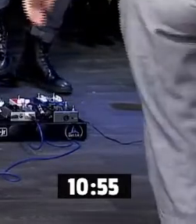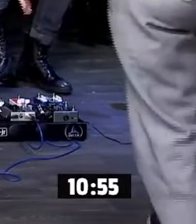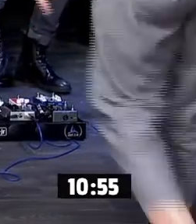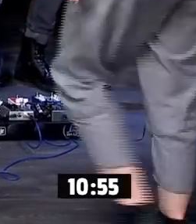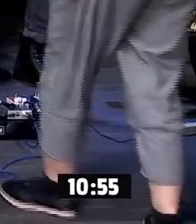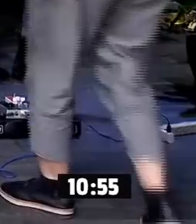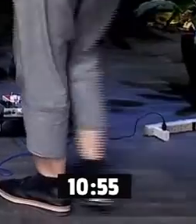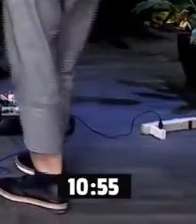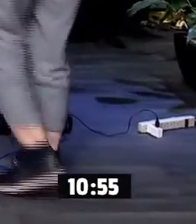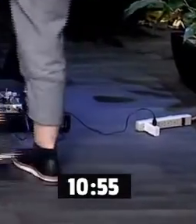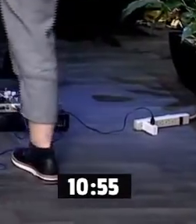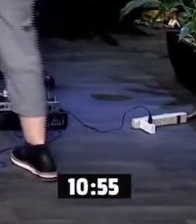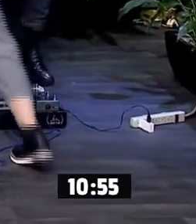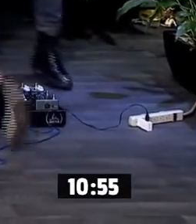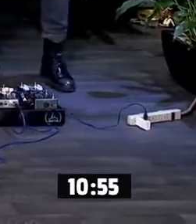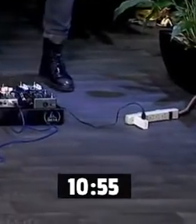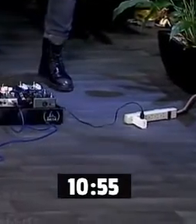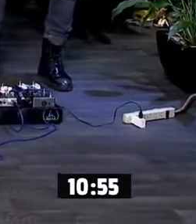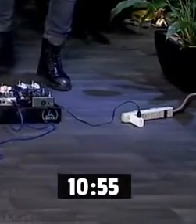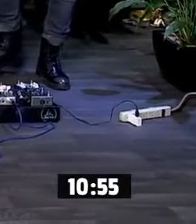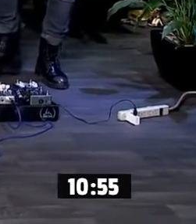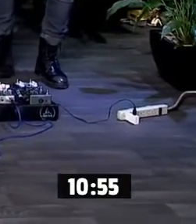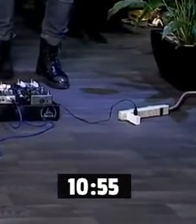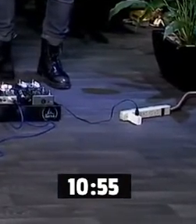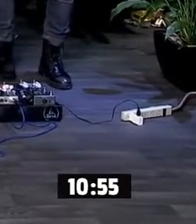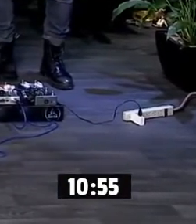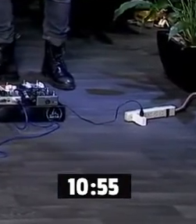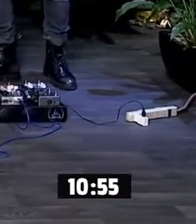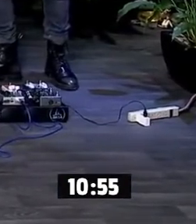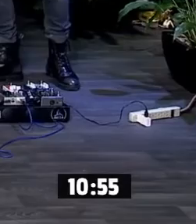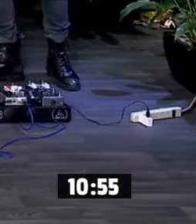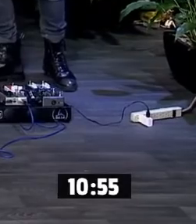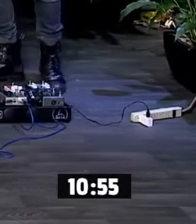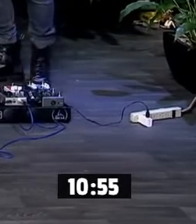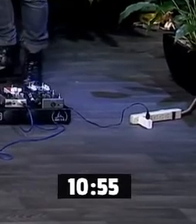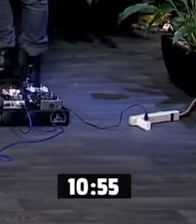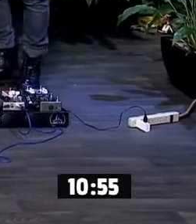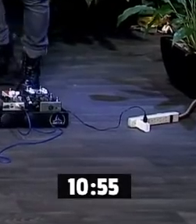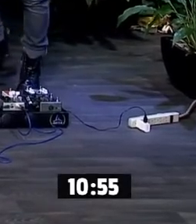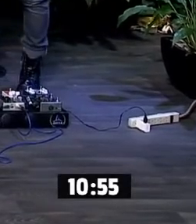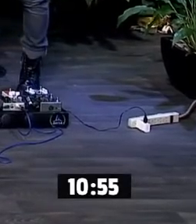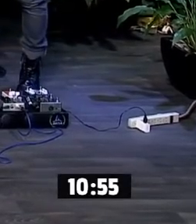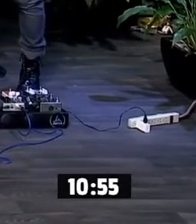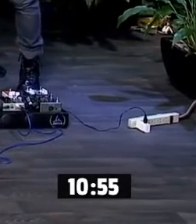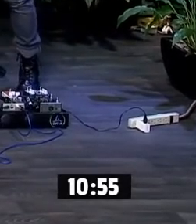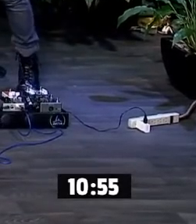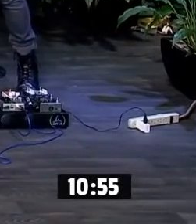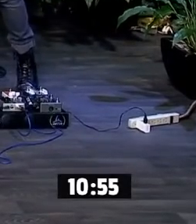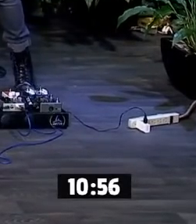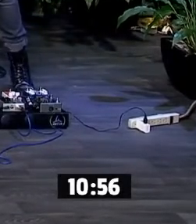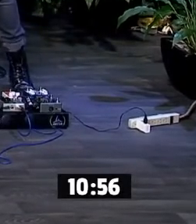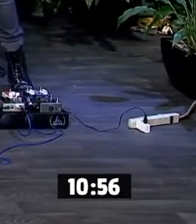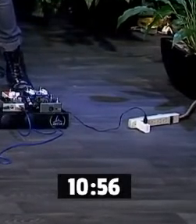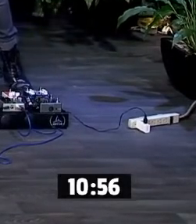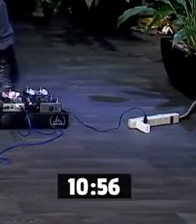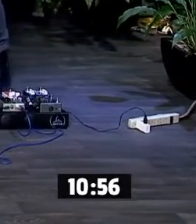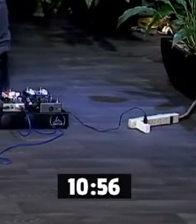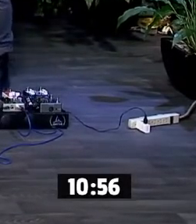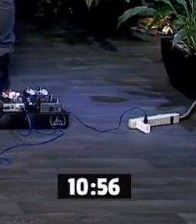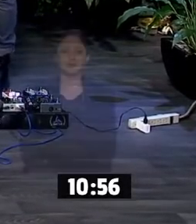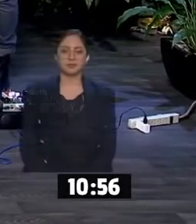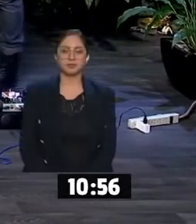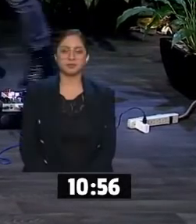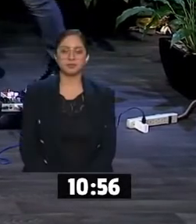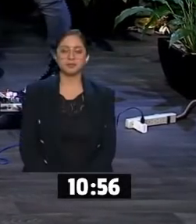¡Qué prendidón, chavos! ¿Cómo están, mis babies? ¿Qué yo acá? ¿Qué? A ver. Usted, déjeme saludar a